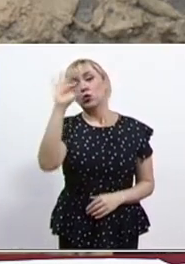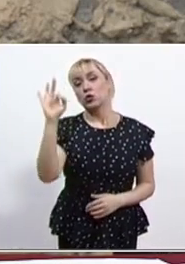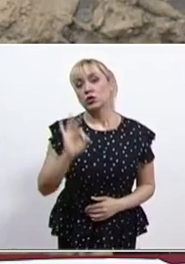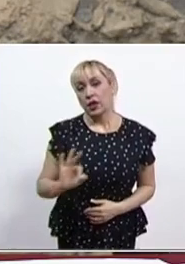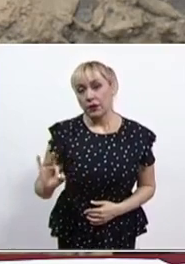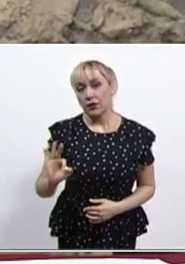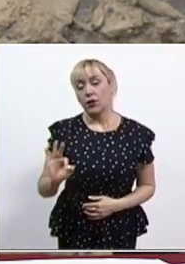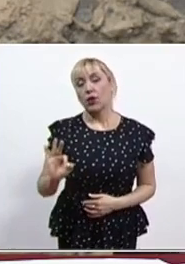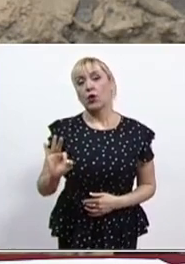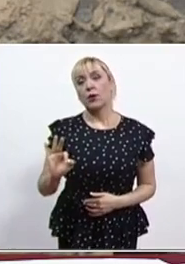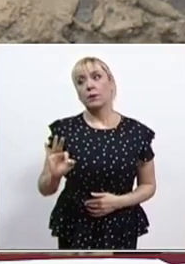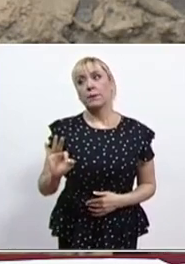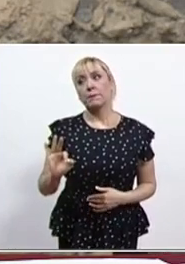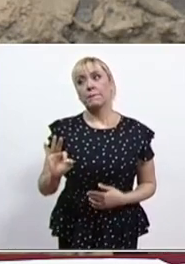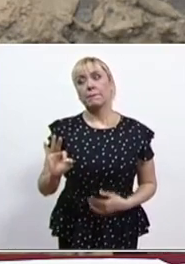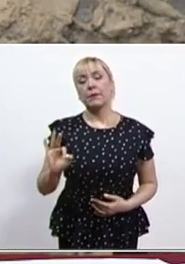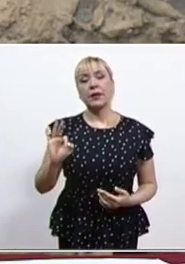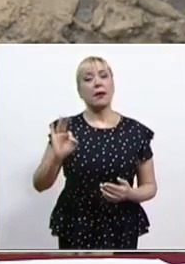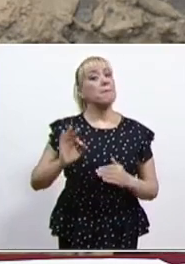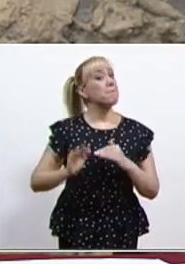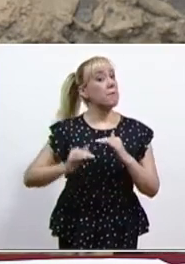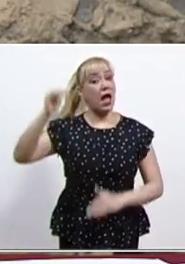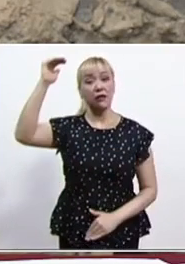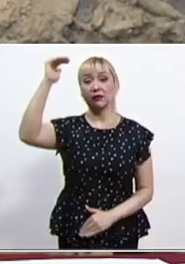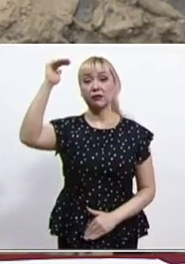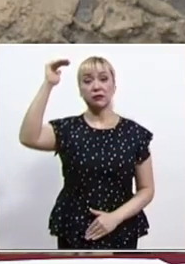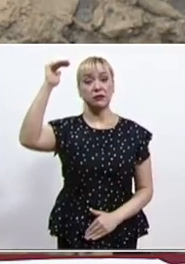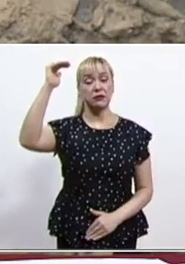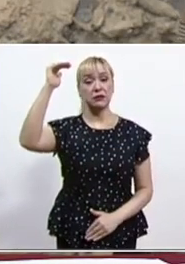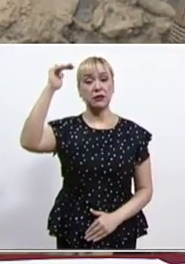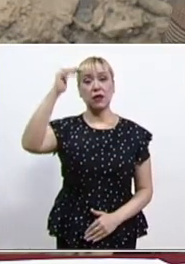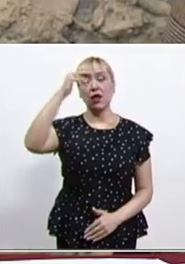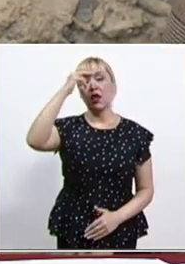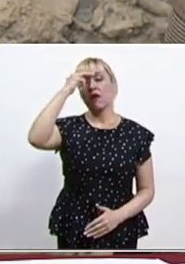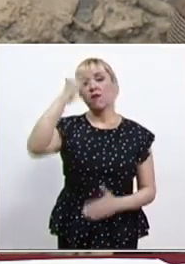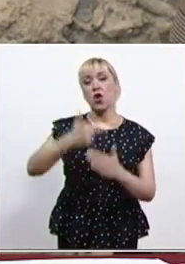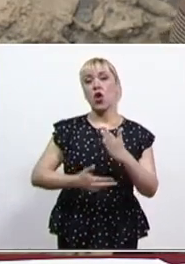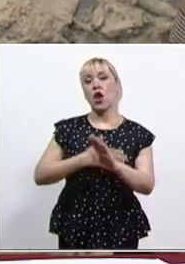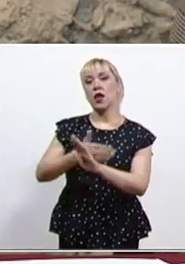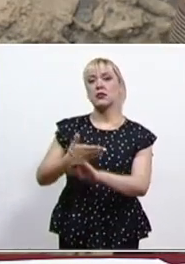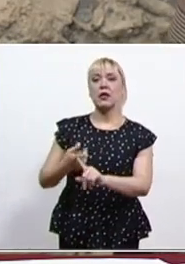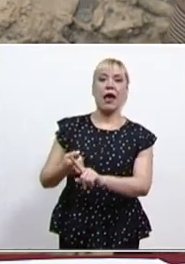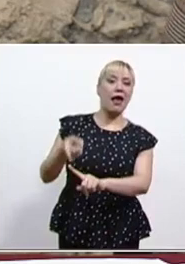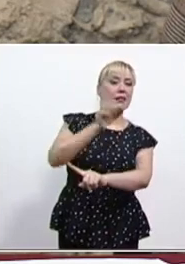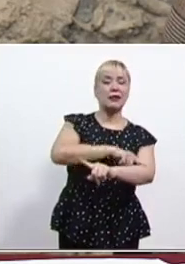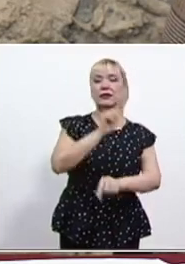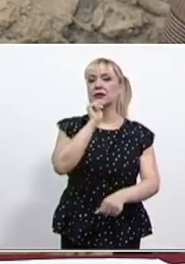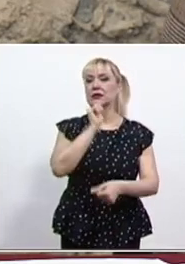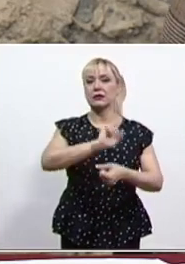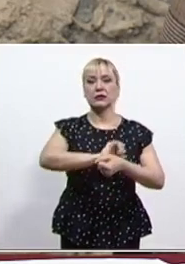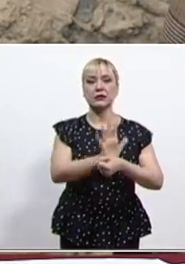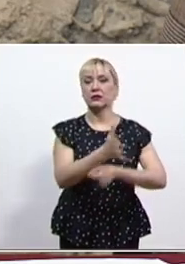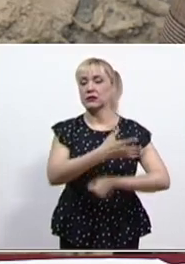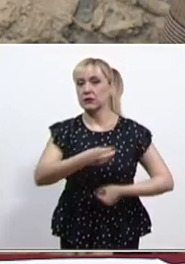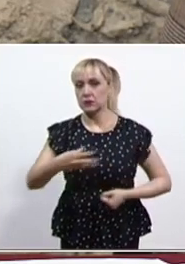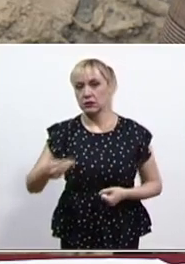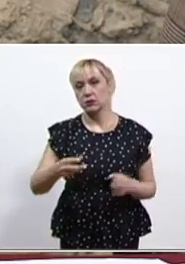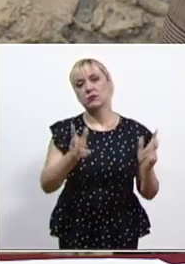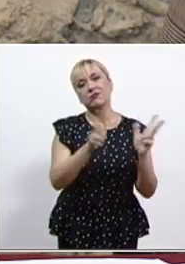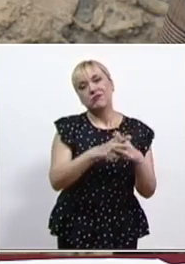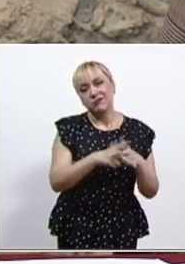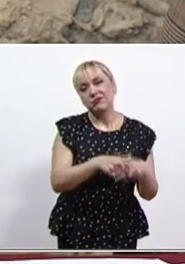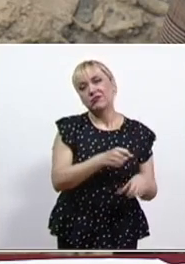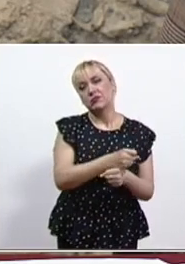25% se incrementó de la violencia que había antes del confinamiento por